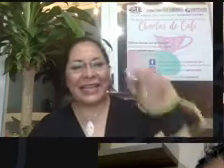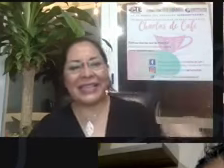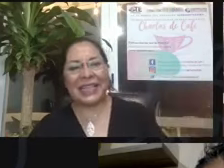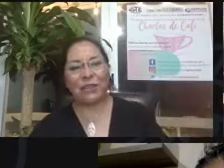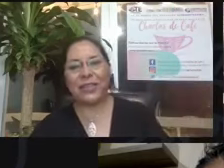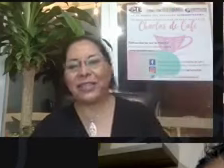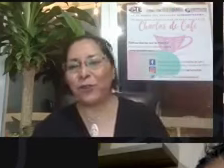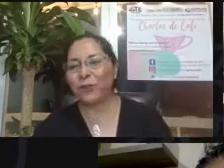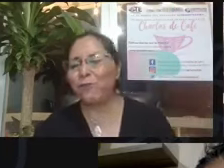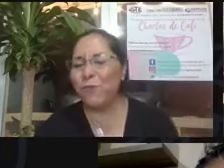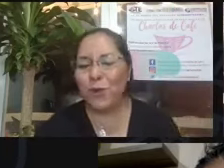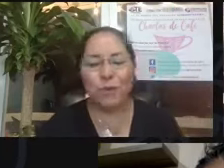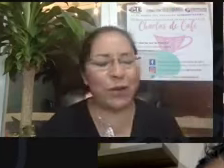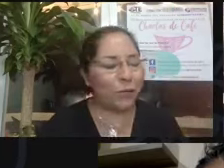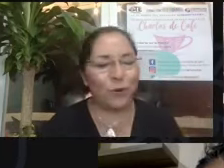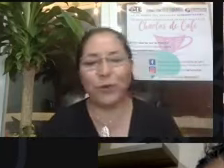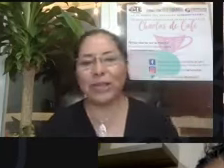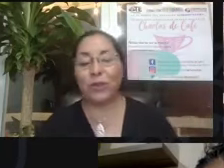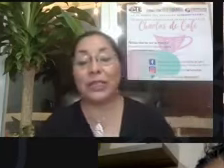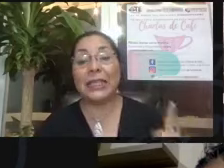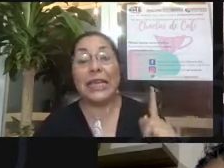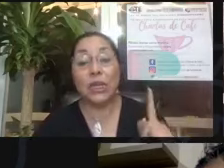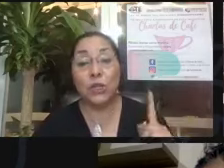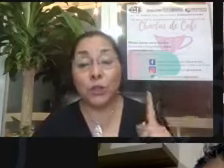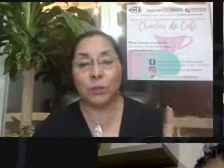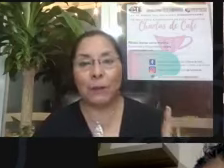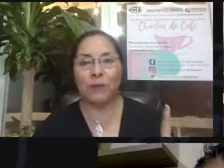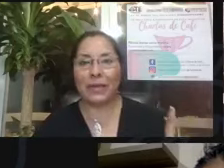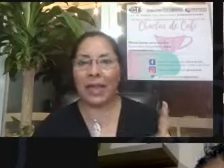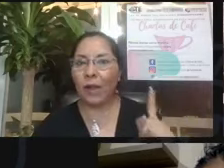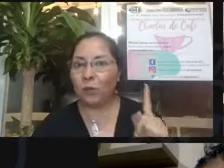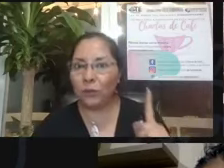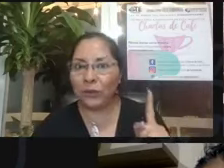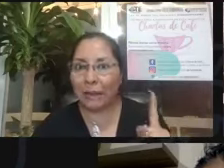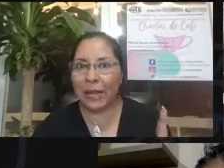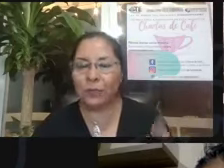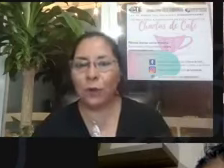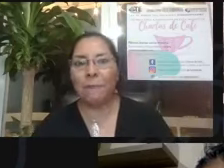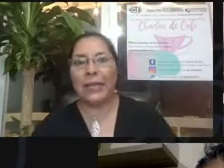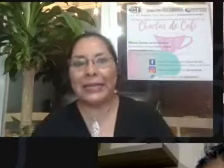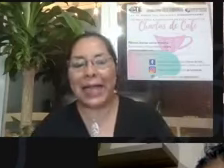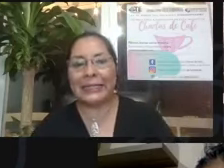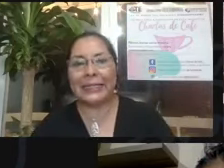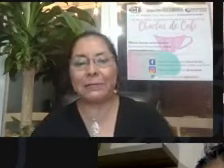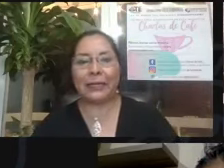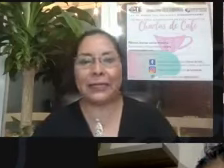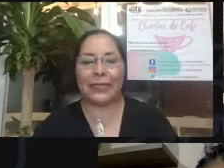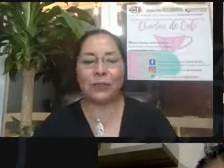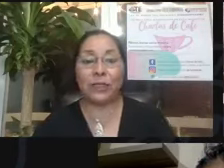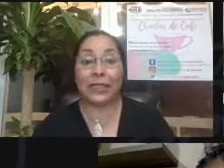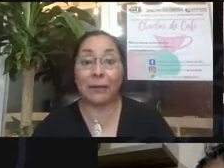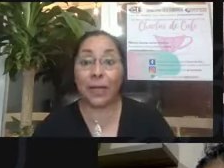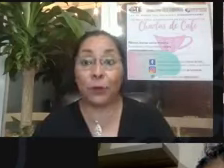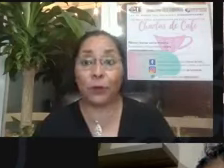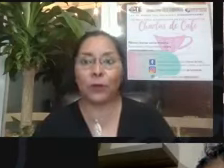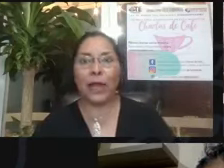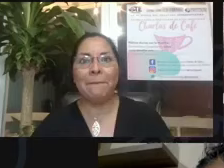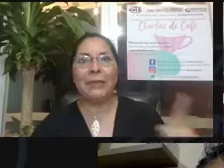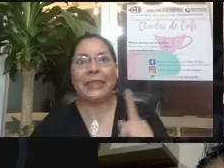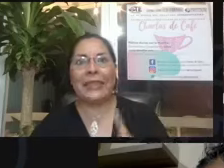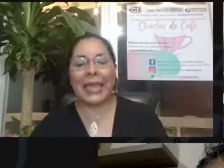Gracias, gracias a todas y todos. Muy, pero muy buenas noches. Nos vemos mañana con un temazo. Nancy Martínez nos estará